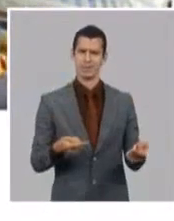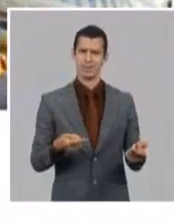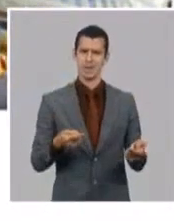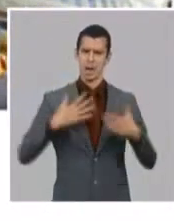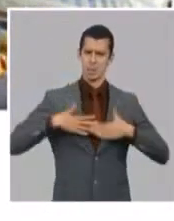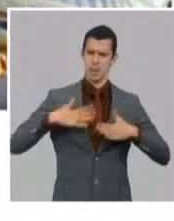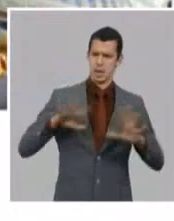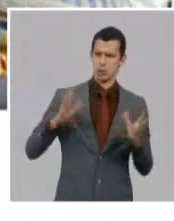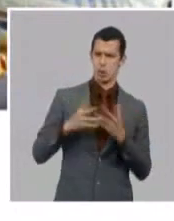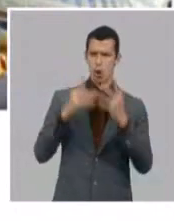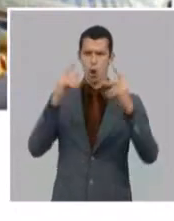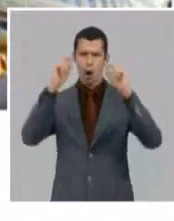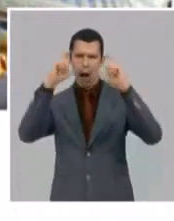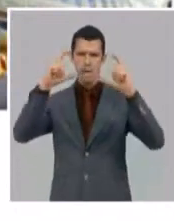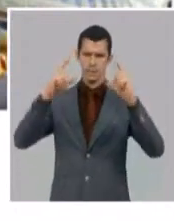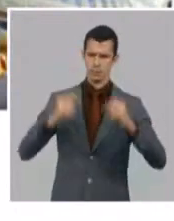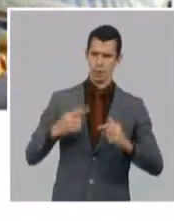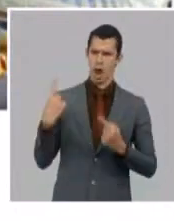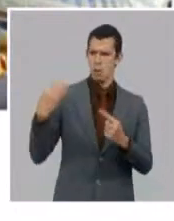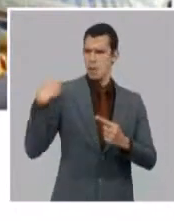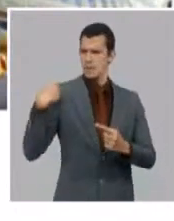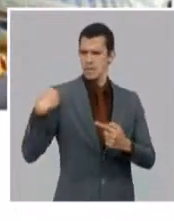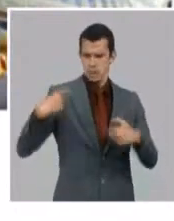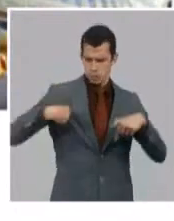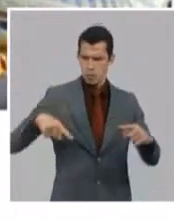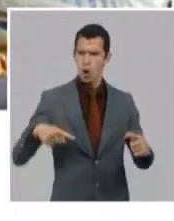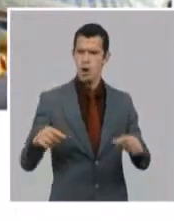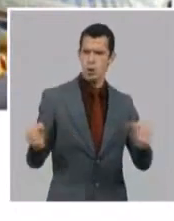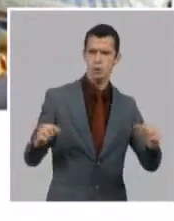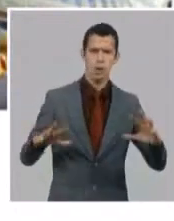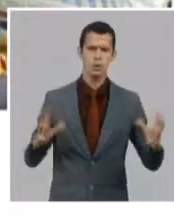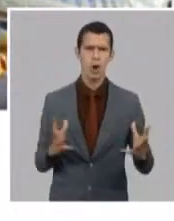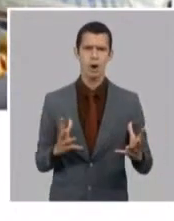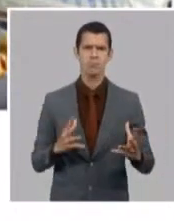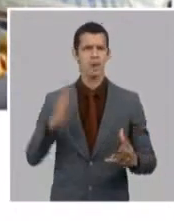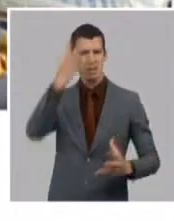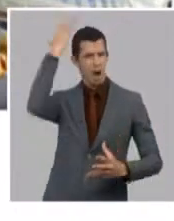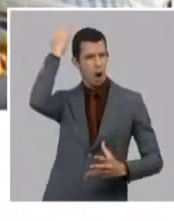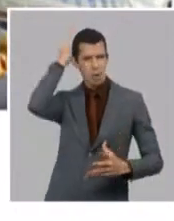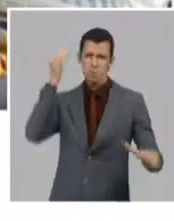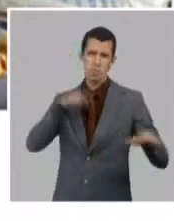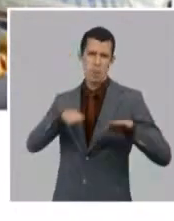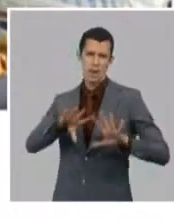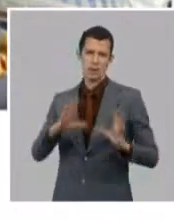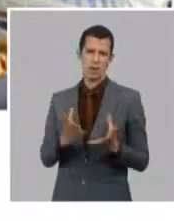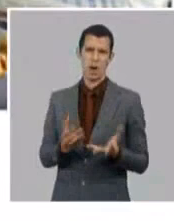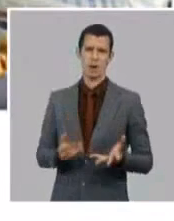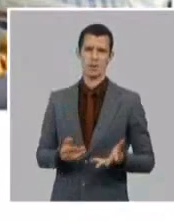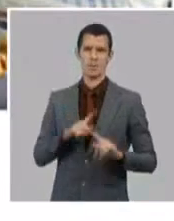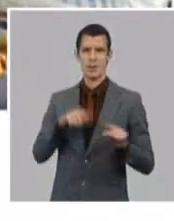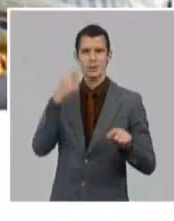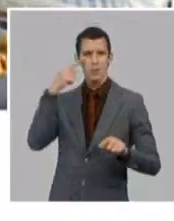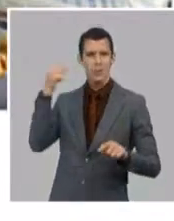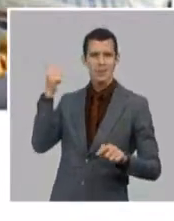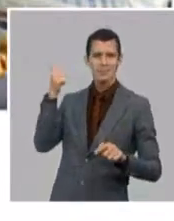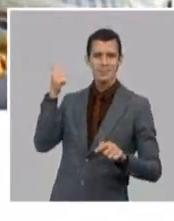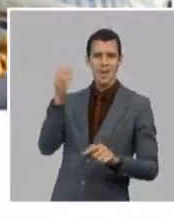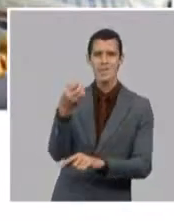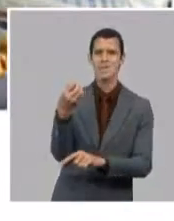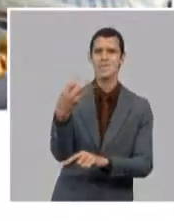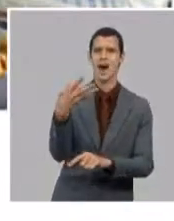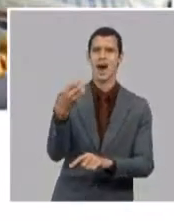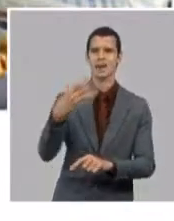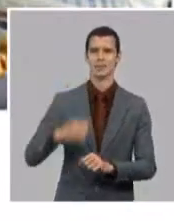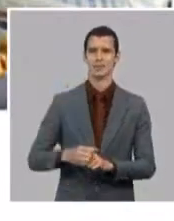un viceministro del Ministerio del Interior. Otra mentira. Y ahí tú ves, todo eso lo arman con fotos que son mentiras.